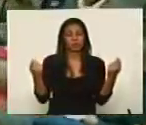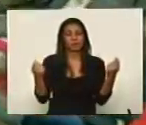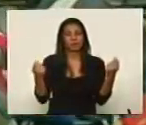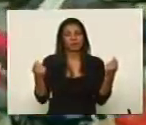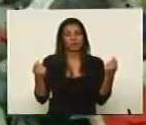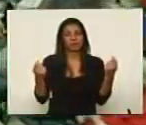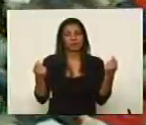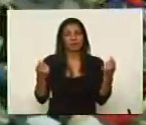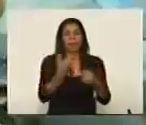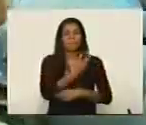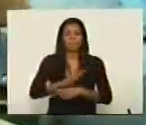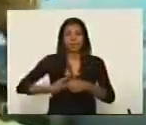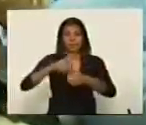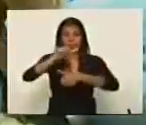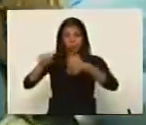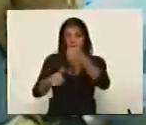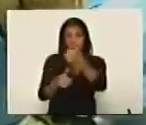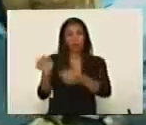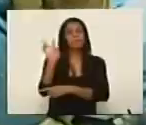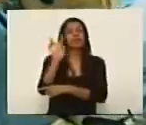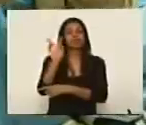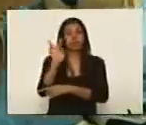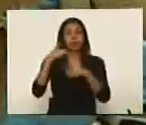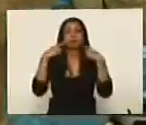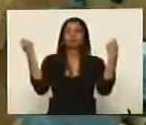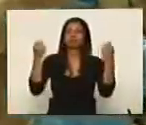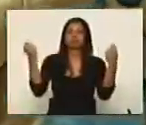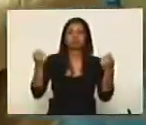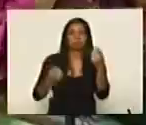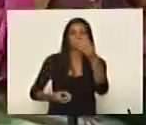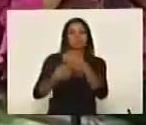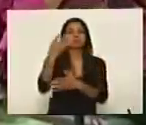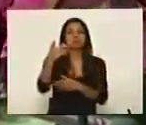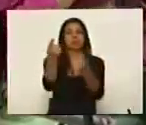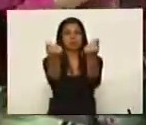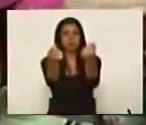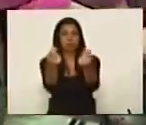hecho por el vicepresidente ejecutivo de la República.